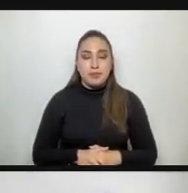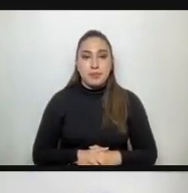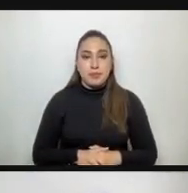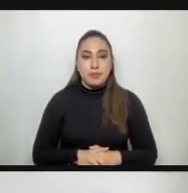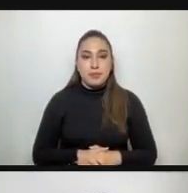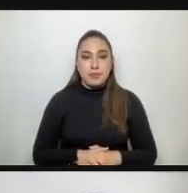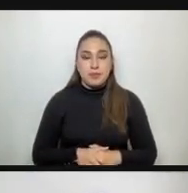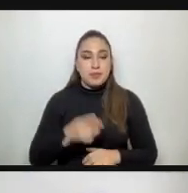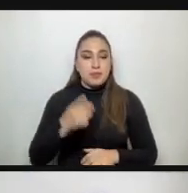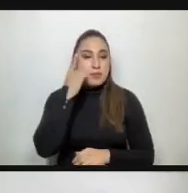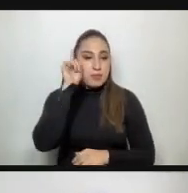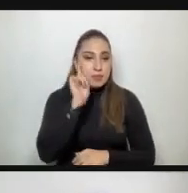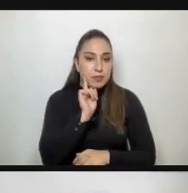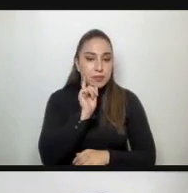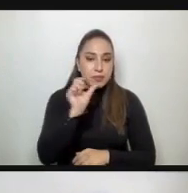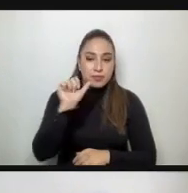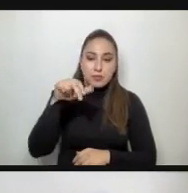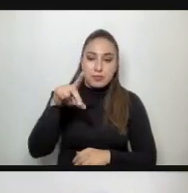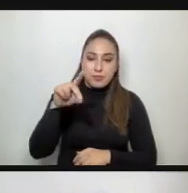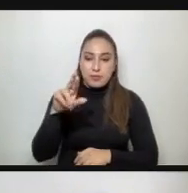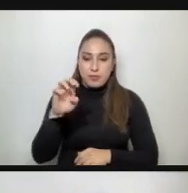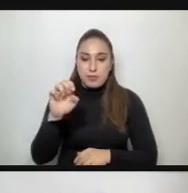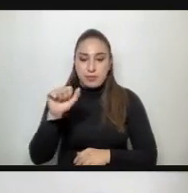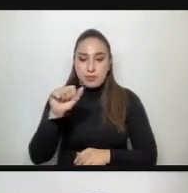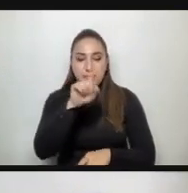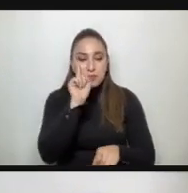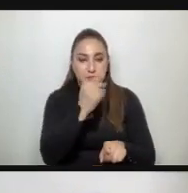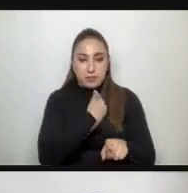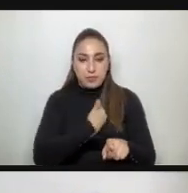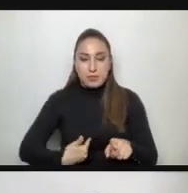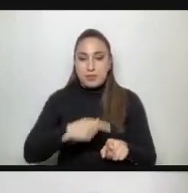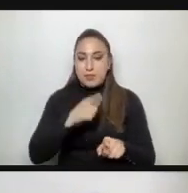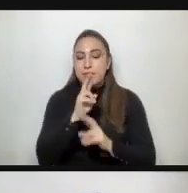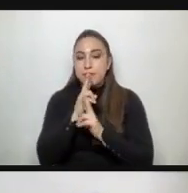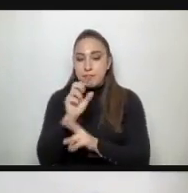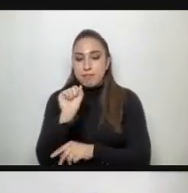Diputada Andrea Vicenteño Barrientos. Andrea Vicenteño, a favor.